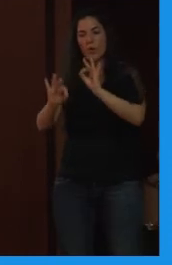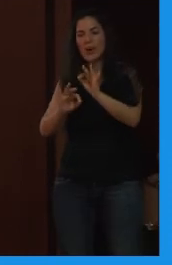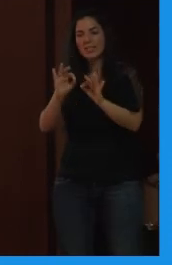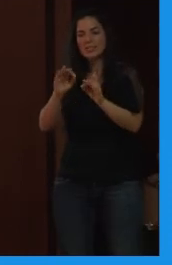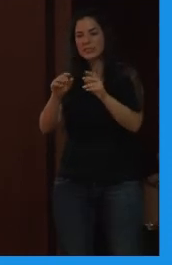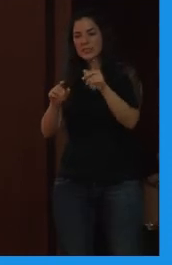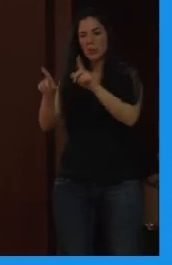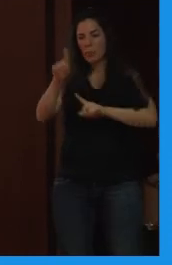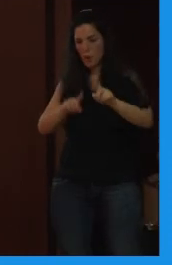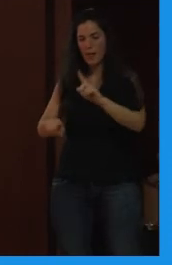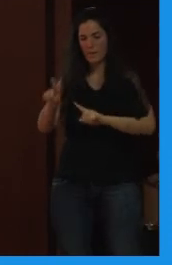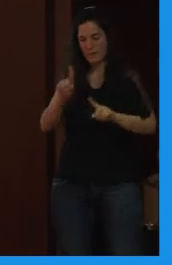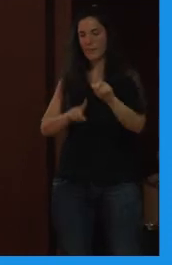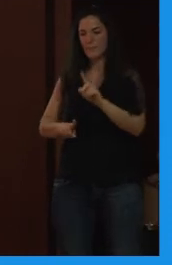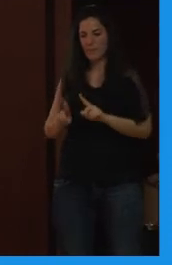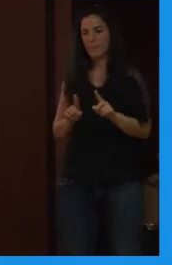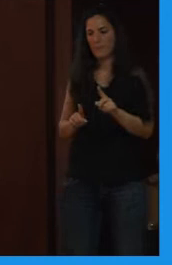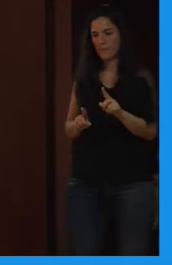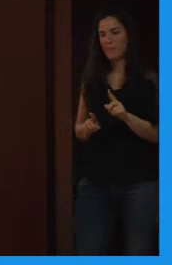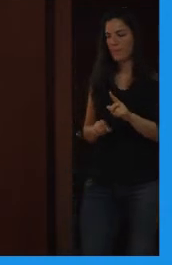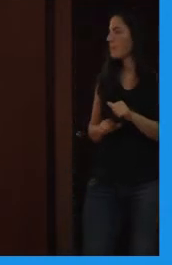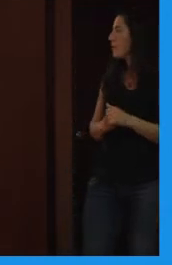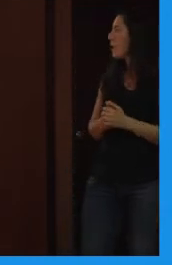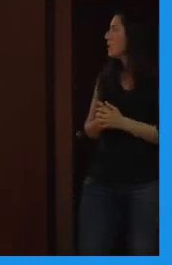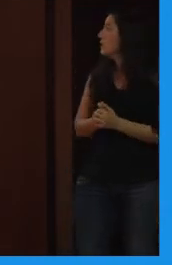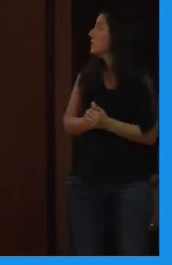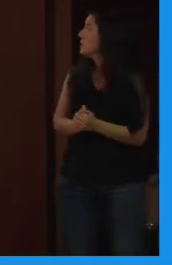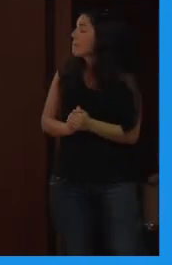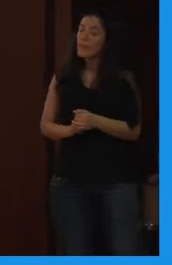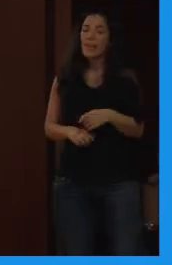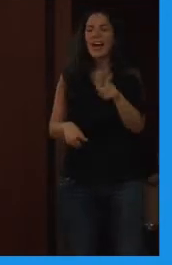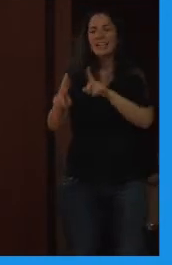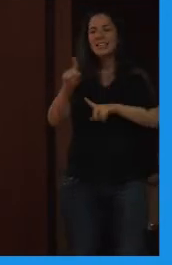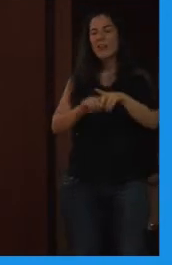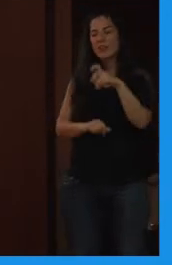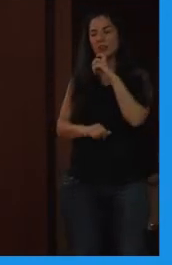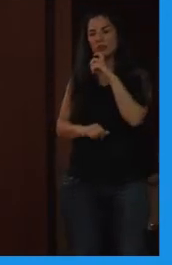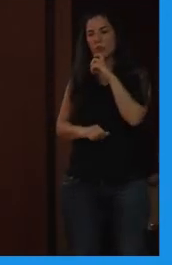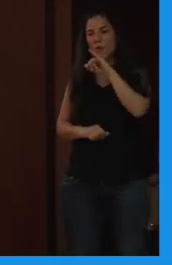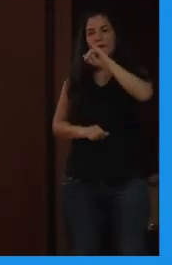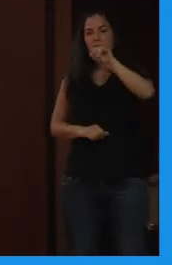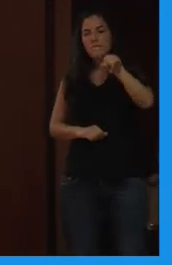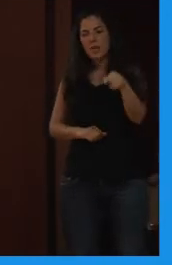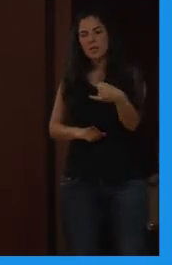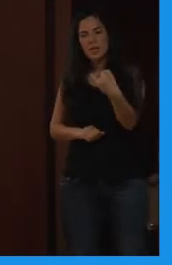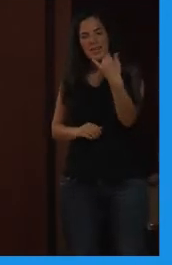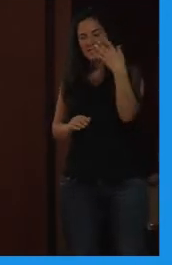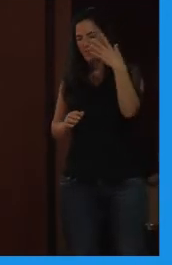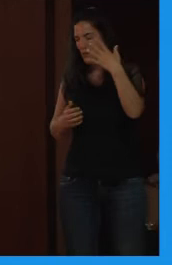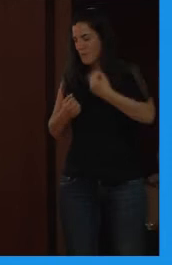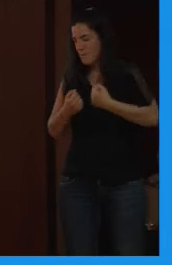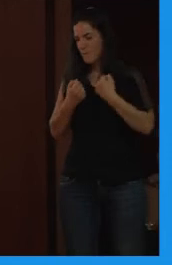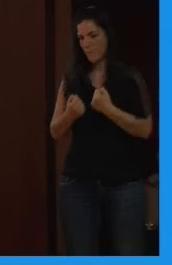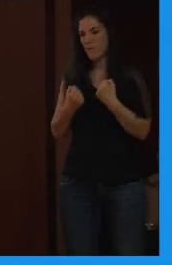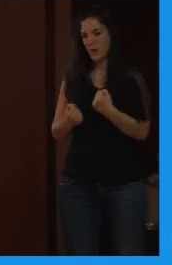En endocrinología existen varias enfermedades endocrinológicas que pueden generar fatiga intensa, mucho más que dolor. Entonces ya os digo que